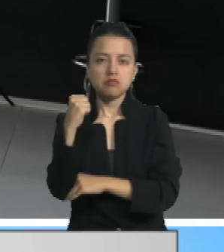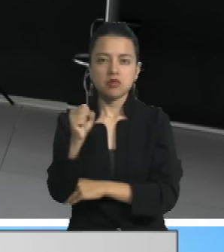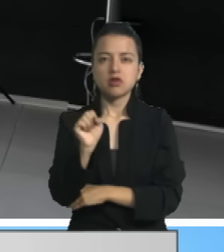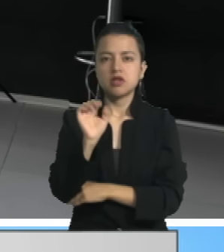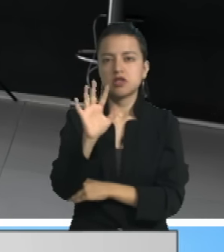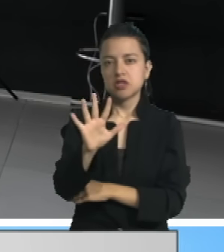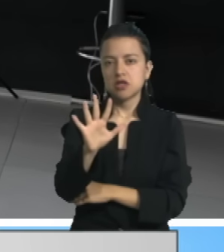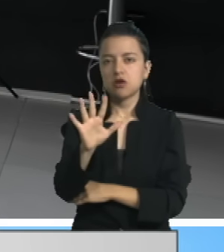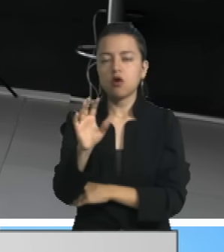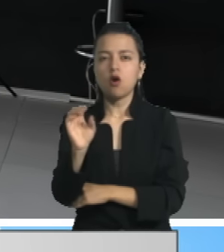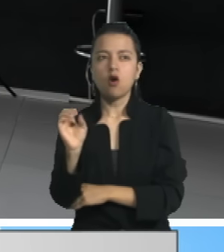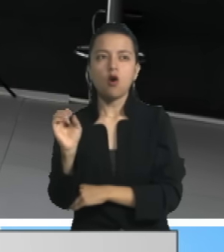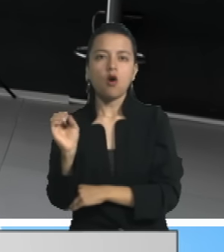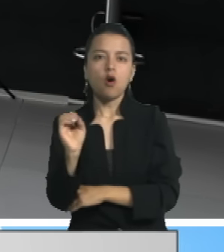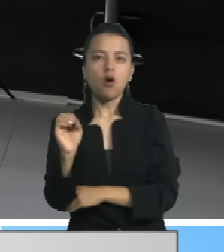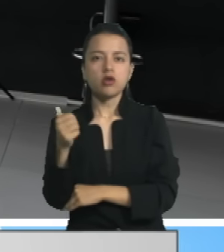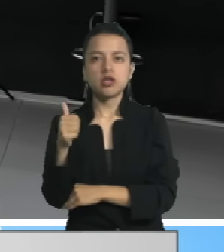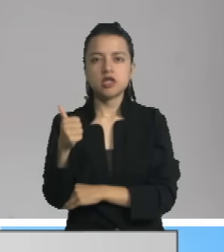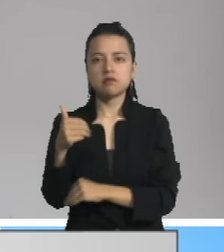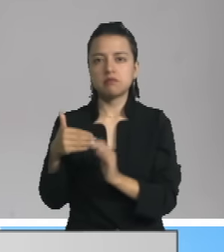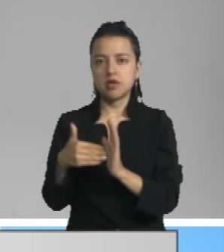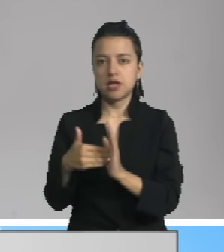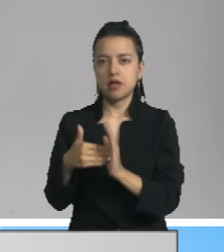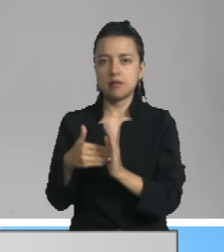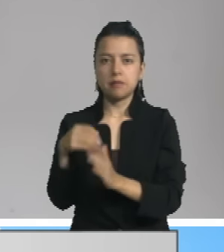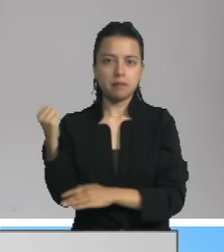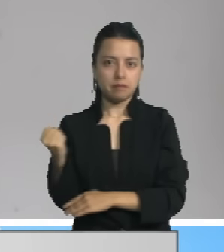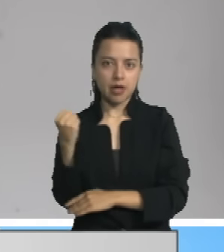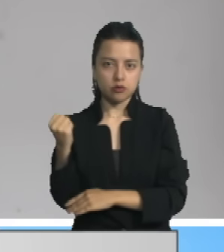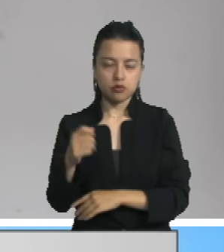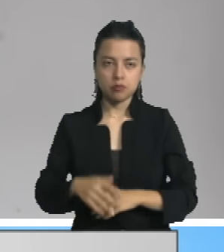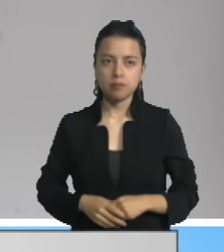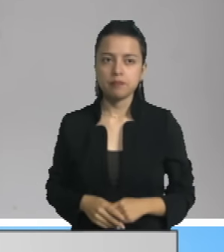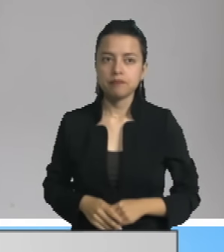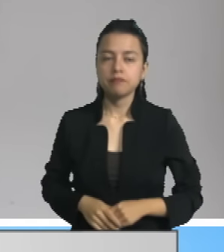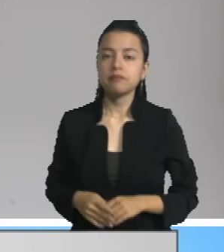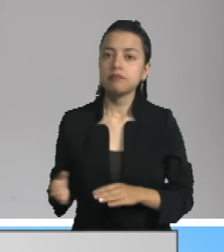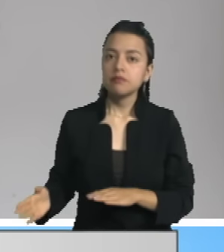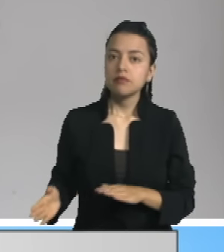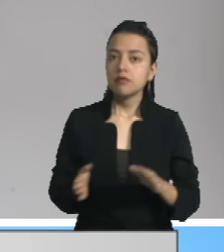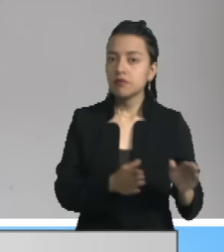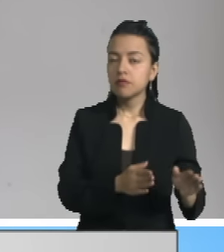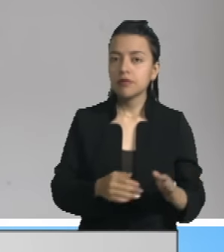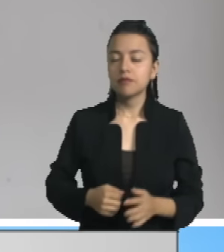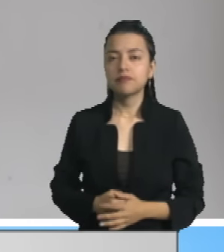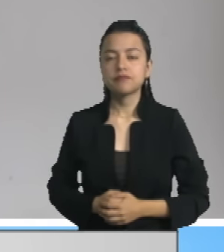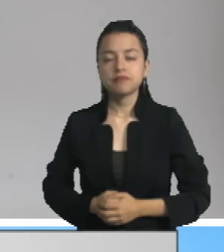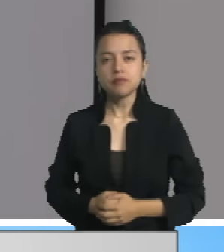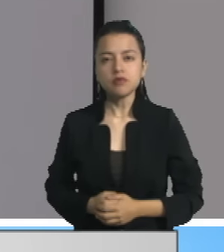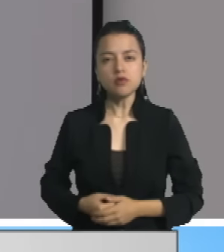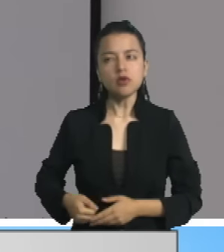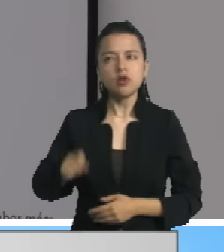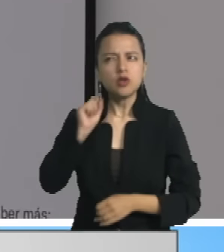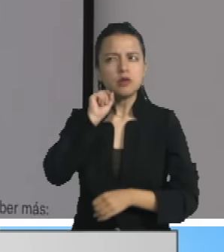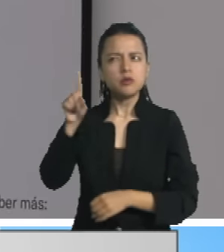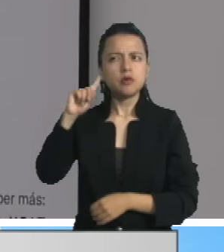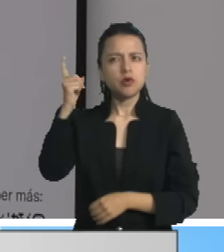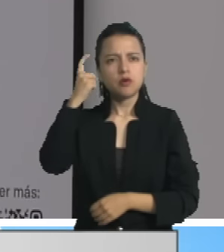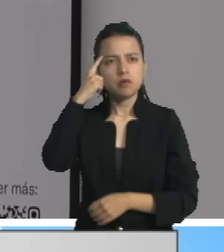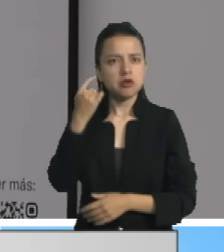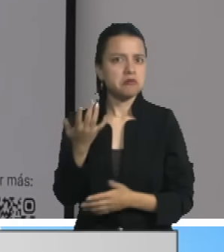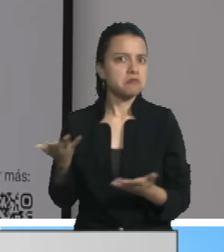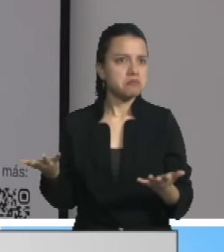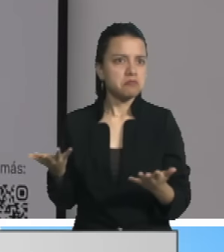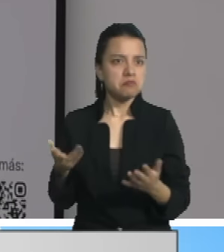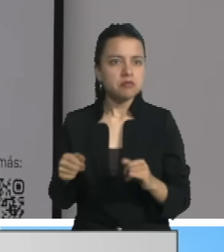5 y 10,000 pesos Pues ante esta situación conocida por noticentro 1 cmi eh desde el gobierno nacional también Hicieron un